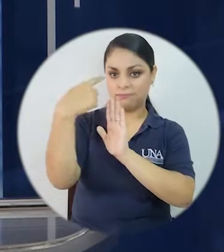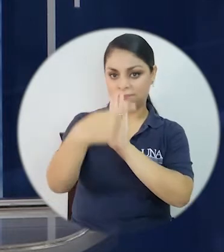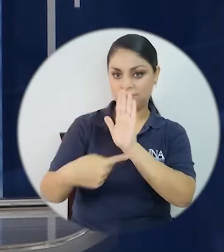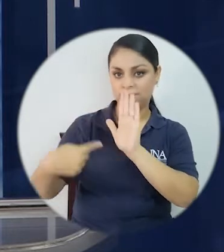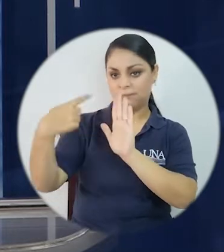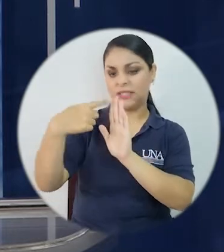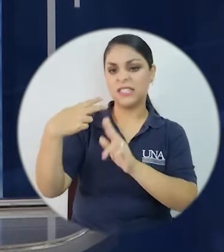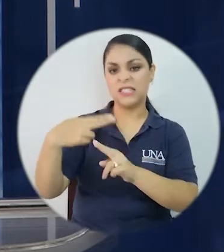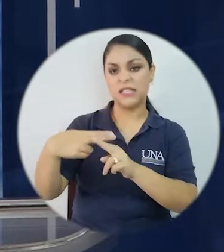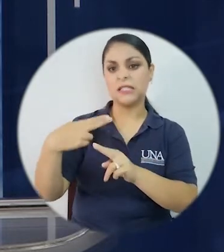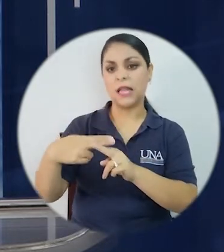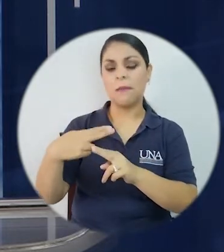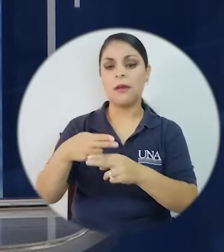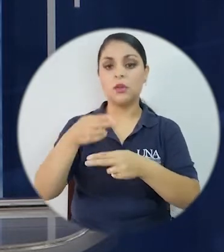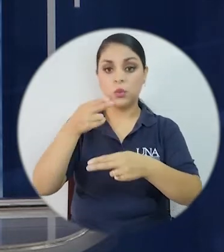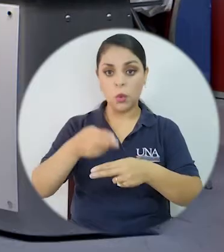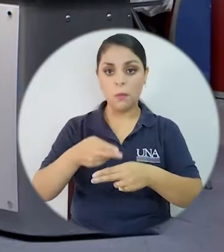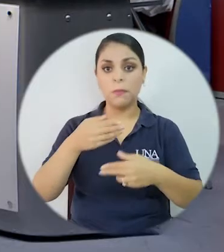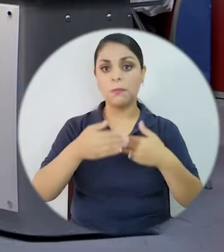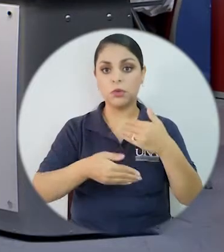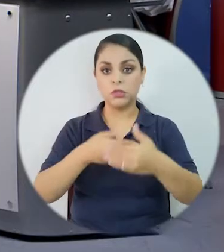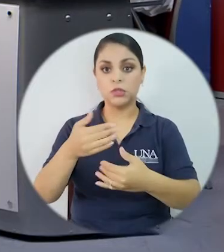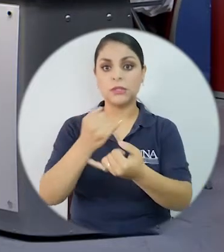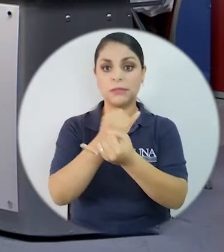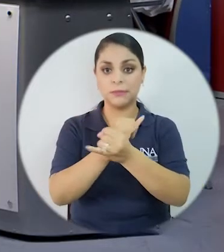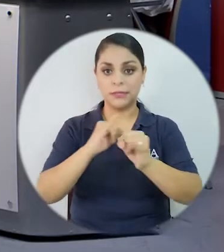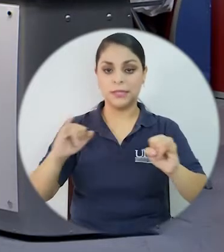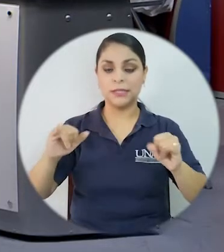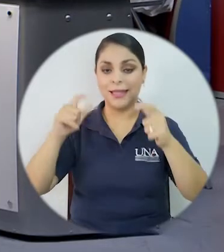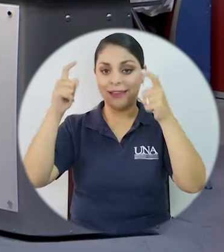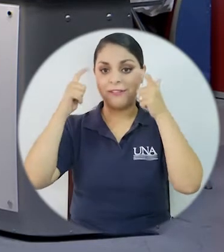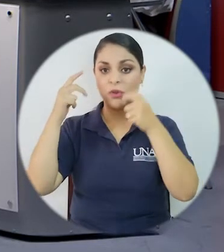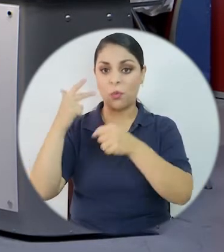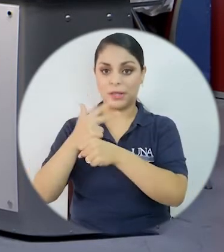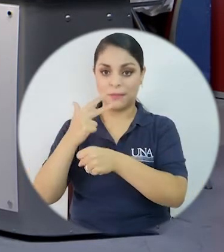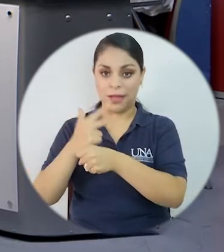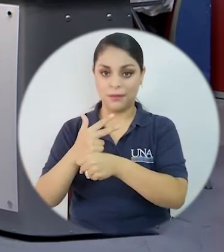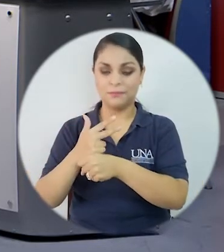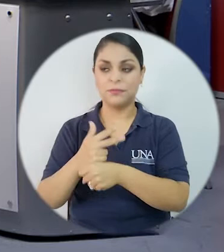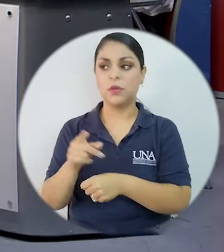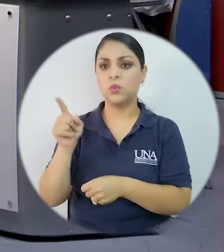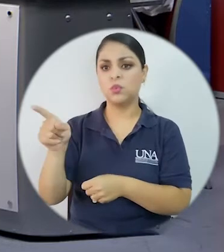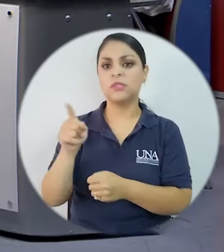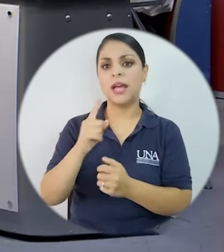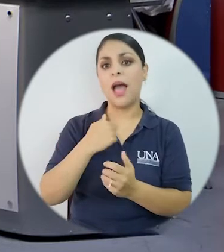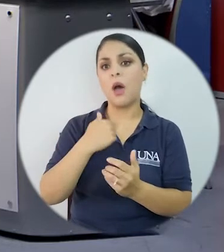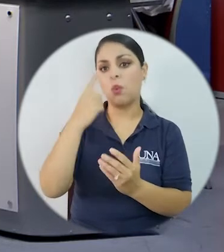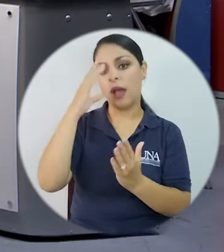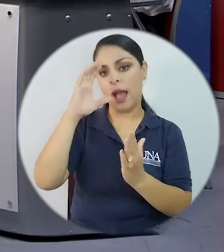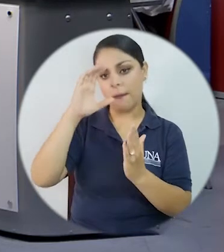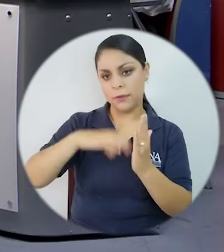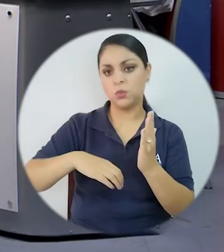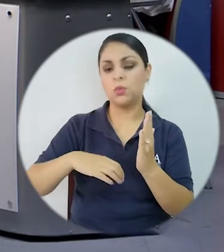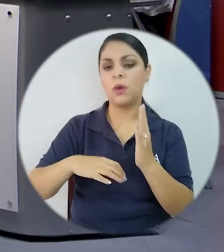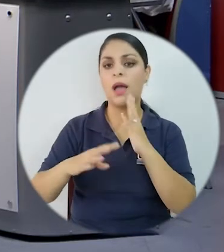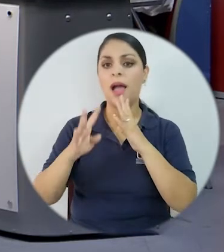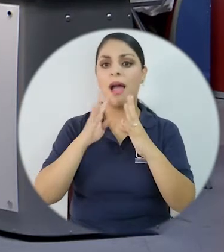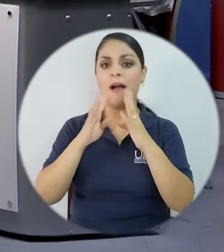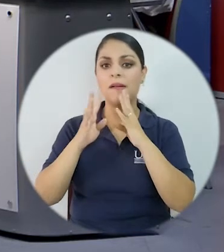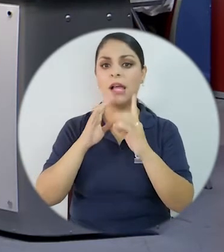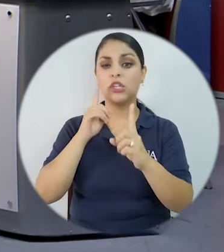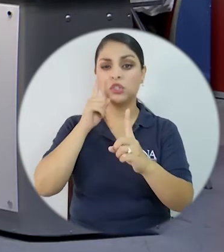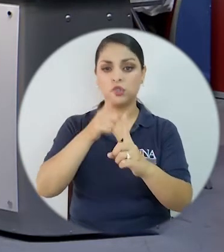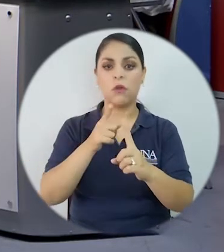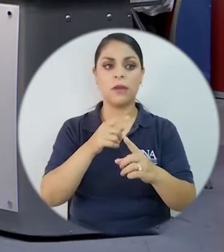carátula, denominado El proceso de independencia de las provincias del Reino de Guatemala, usted dedica un capítulo a la